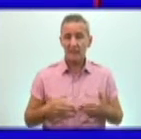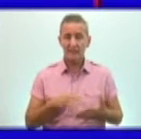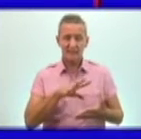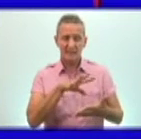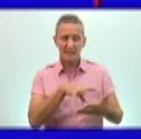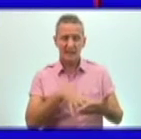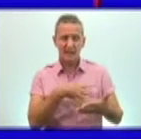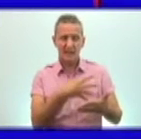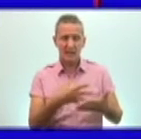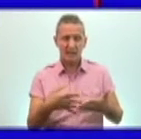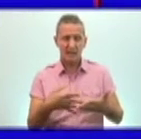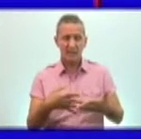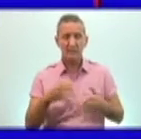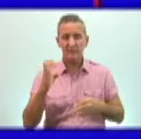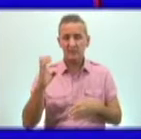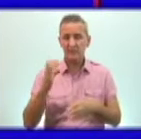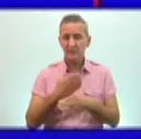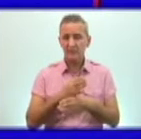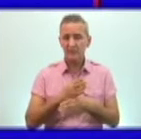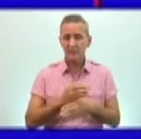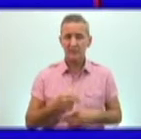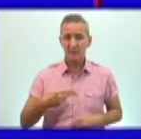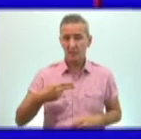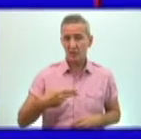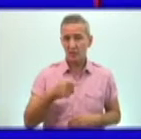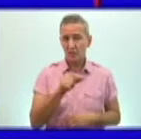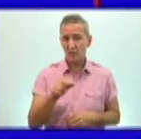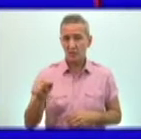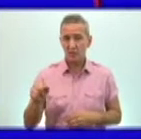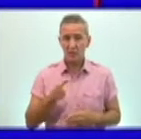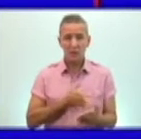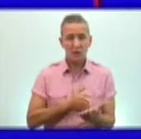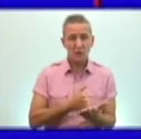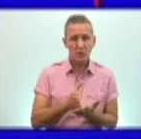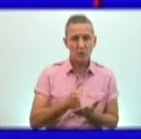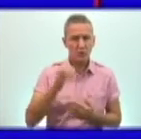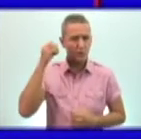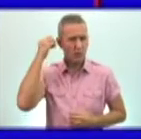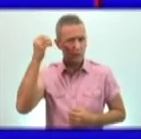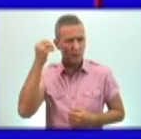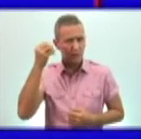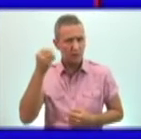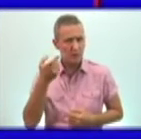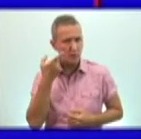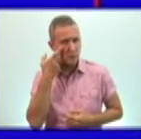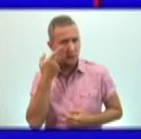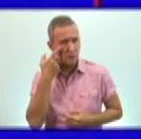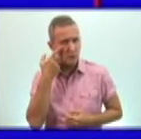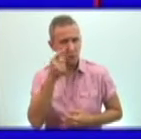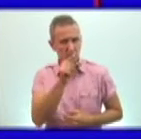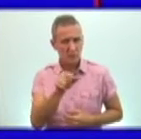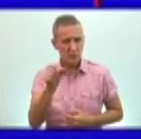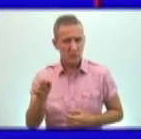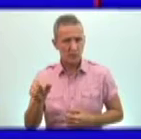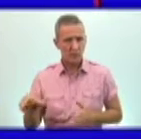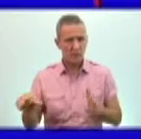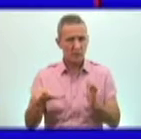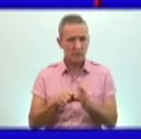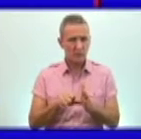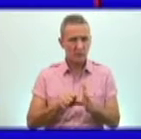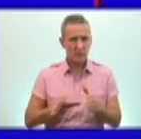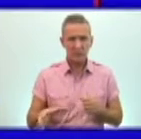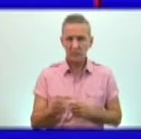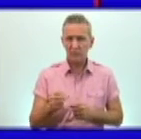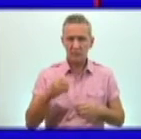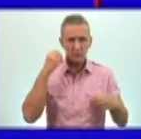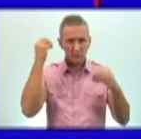conceptuales. El humanismo es la corriente del pensamiento, es una corriente de pensamiento que reconoce al ser humano como centro de todo razonamiento.